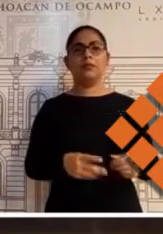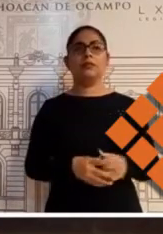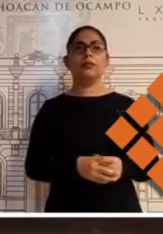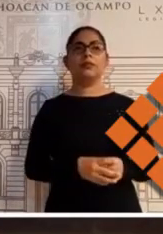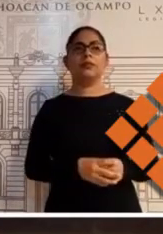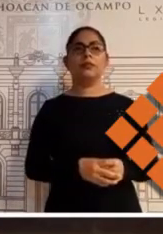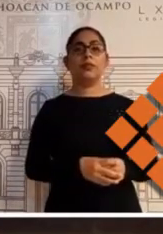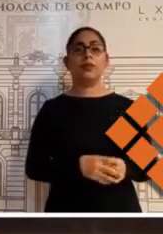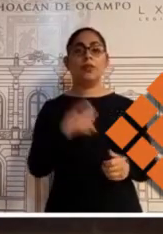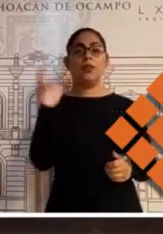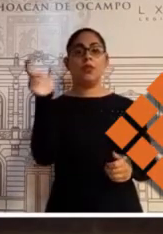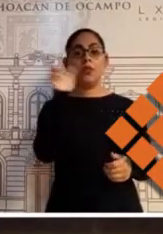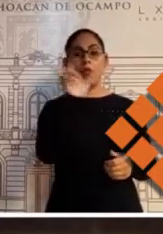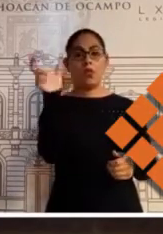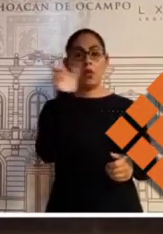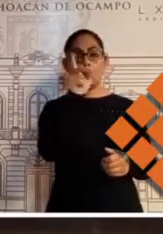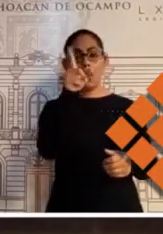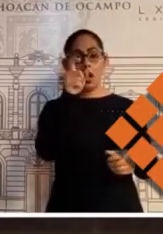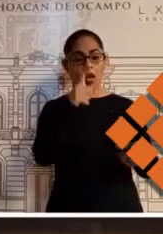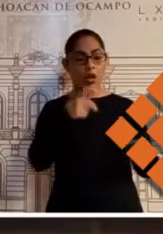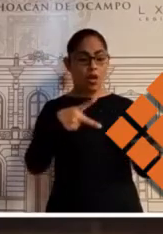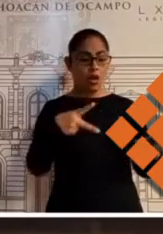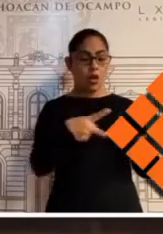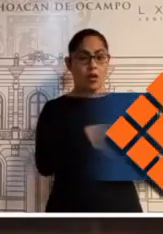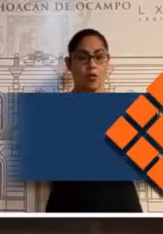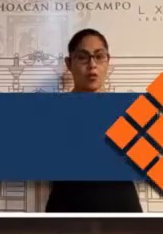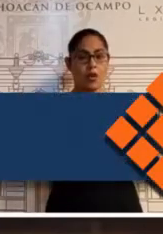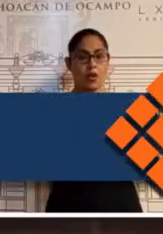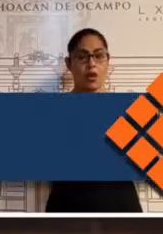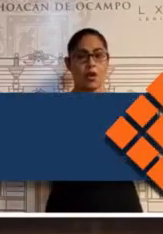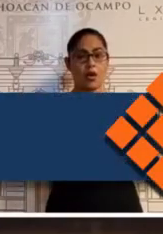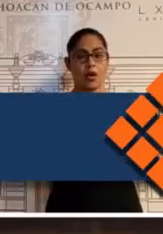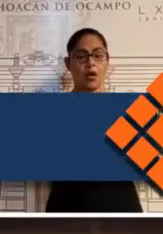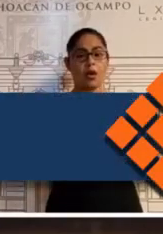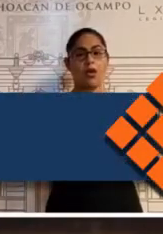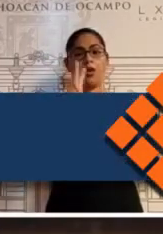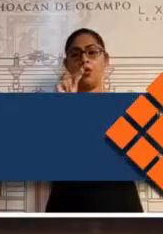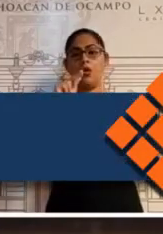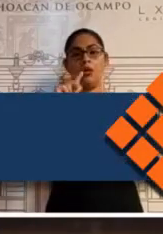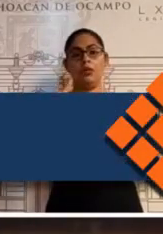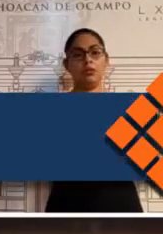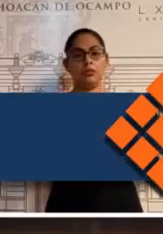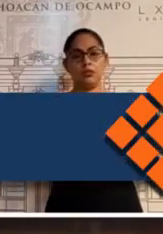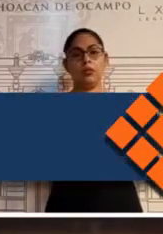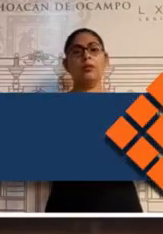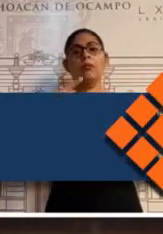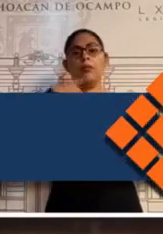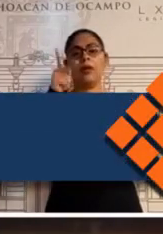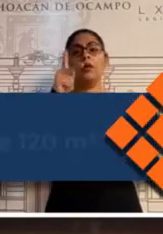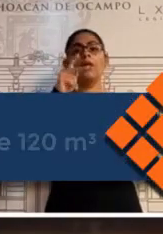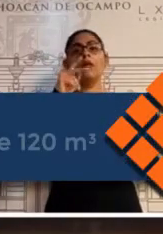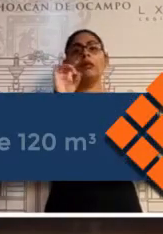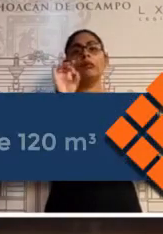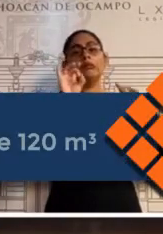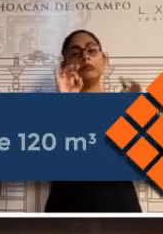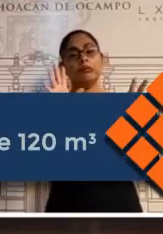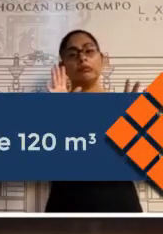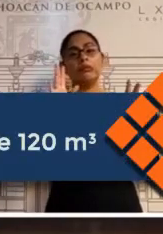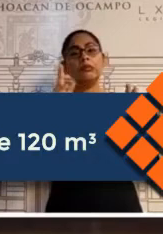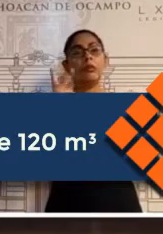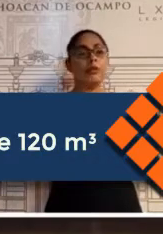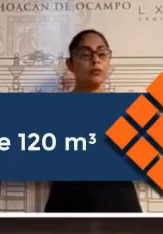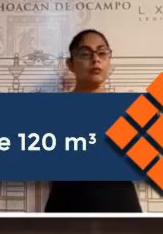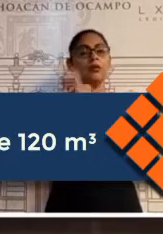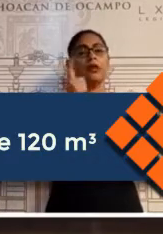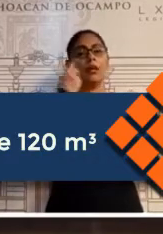al momento de cortarles el agua, no es constitucional el corte, pero sí ocurre que les reducen